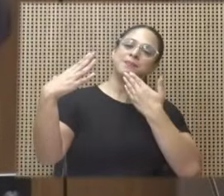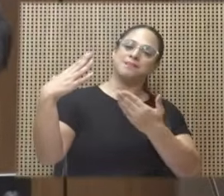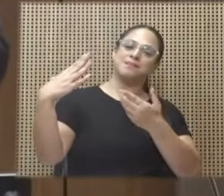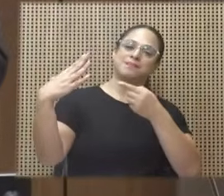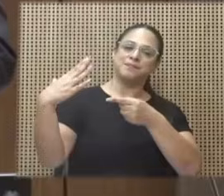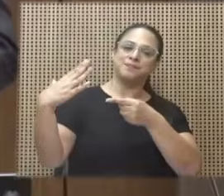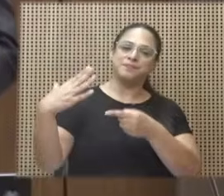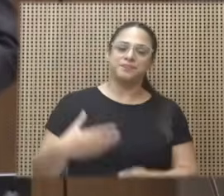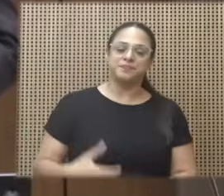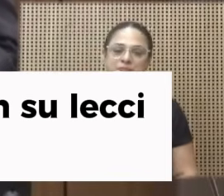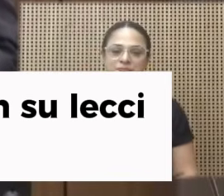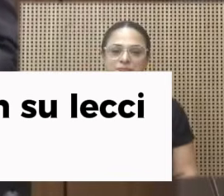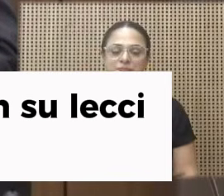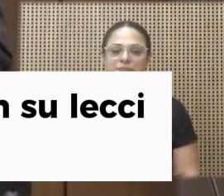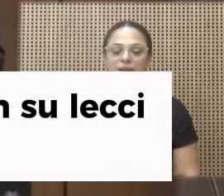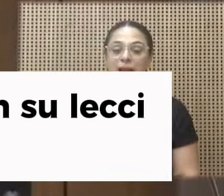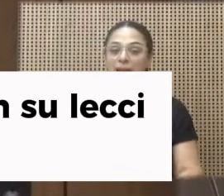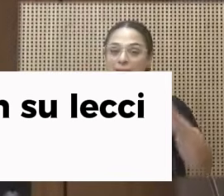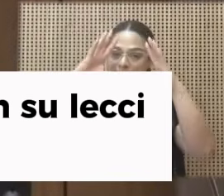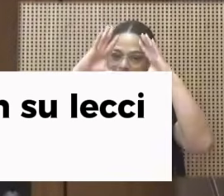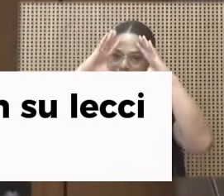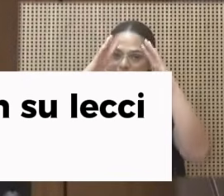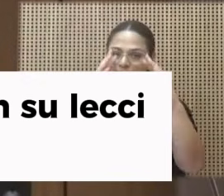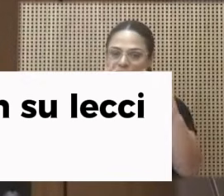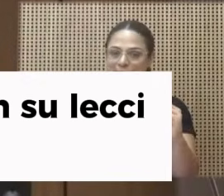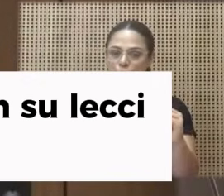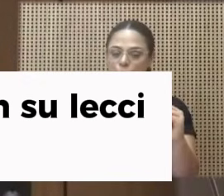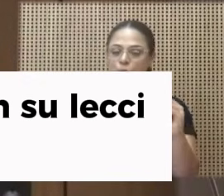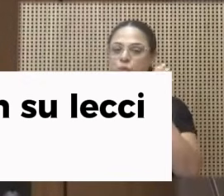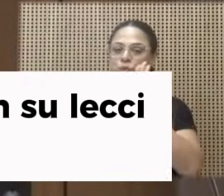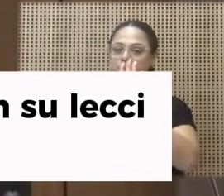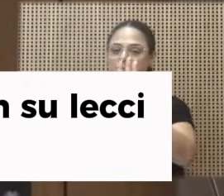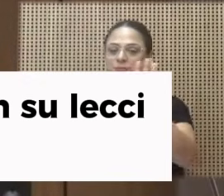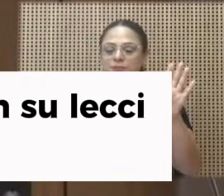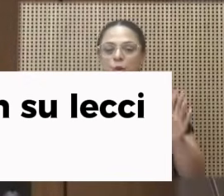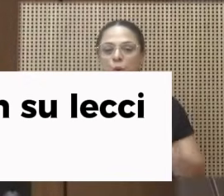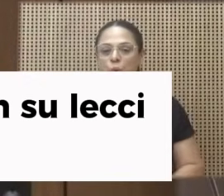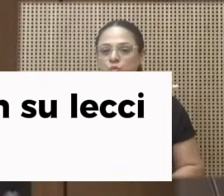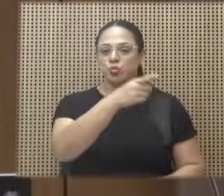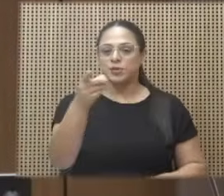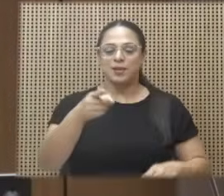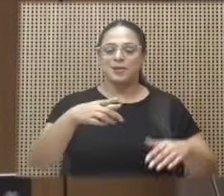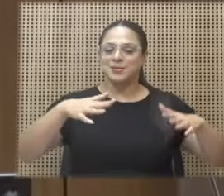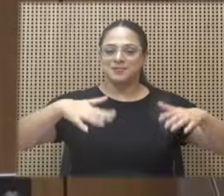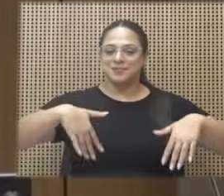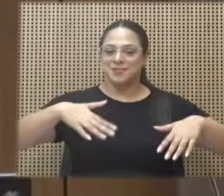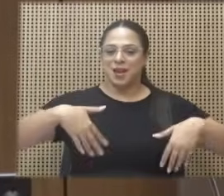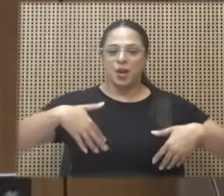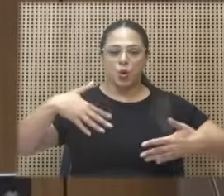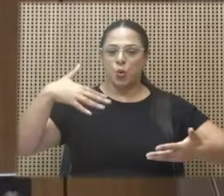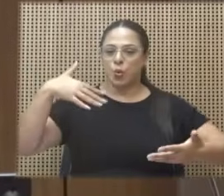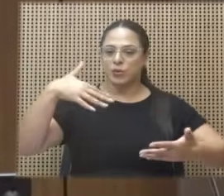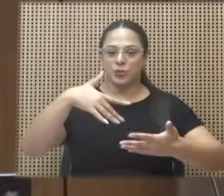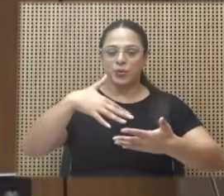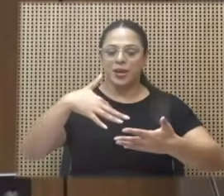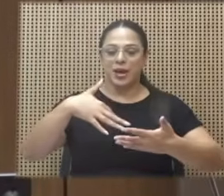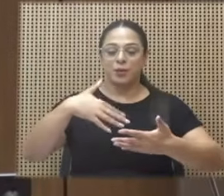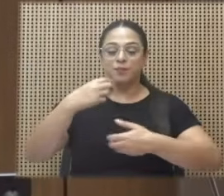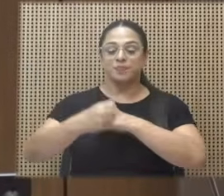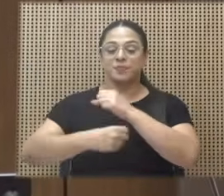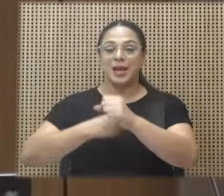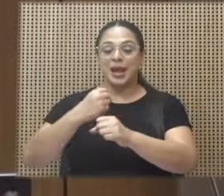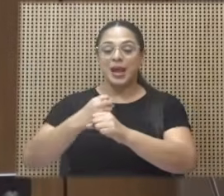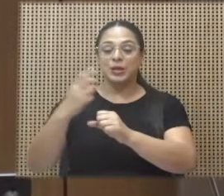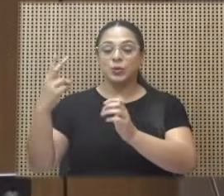datos van a enseñarles a ustedes que no estudiaron su lección. Entre el 2023